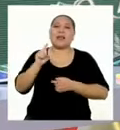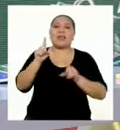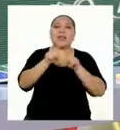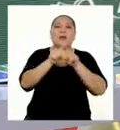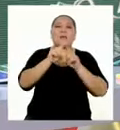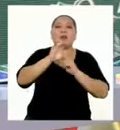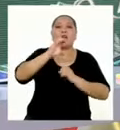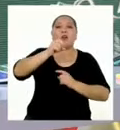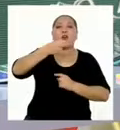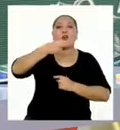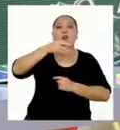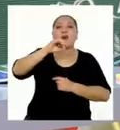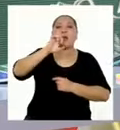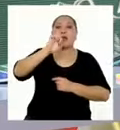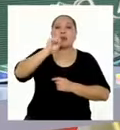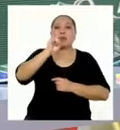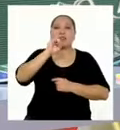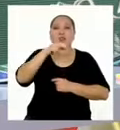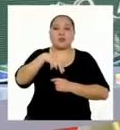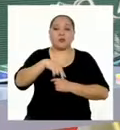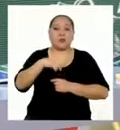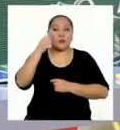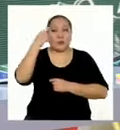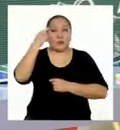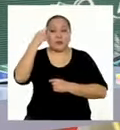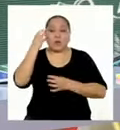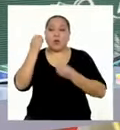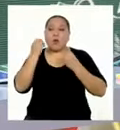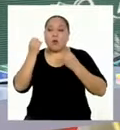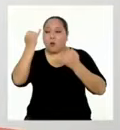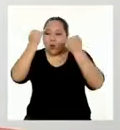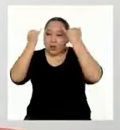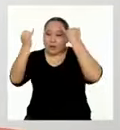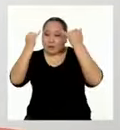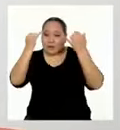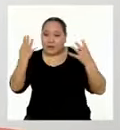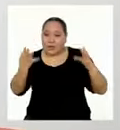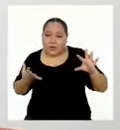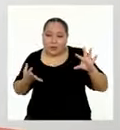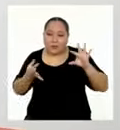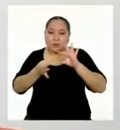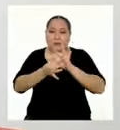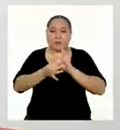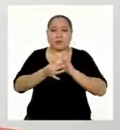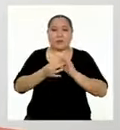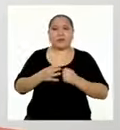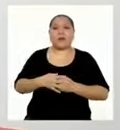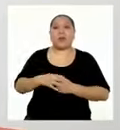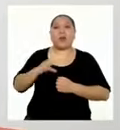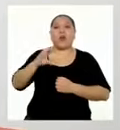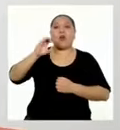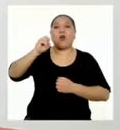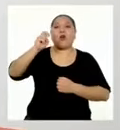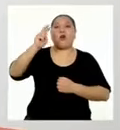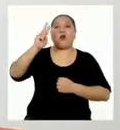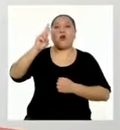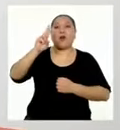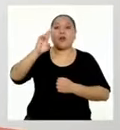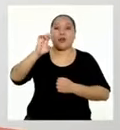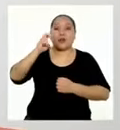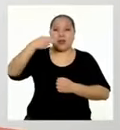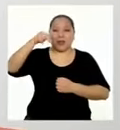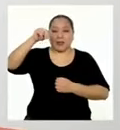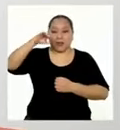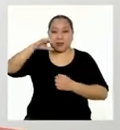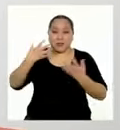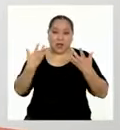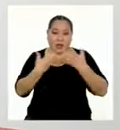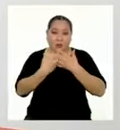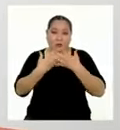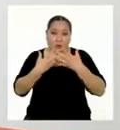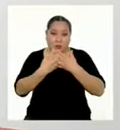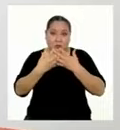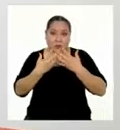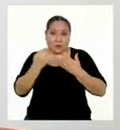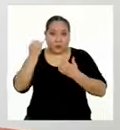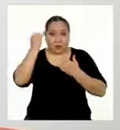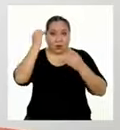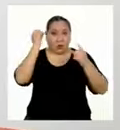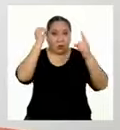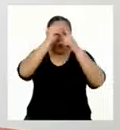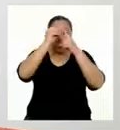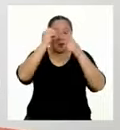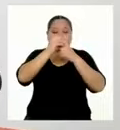decir, pensar en cómo las ideas están relacionadas entre sí. La coherencia y la cohesión son 2